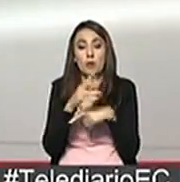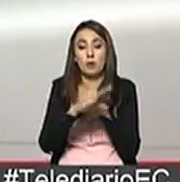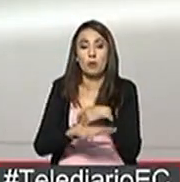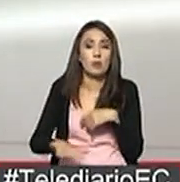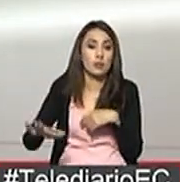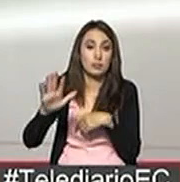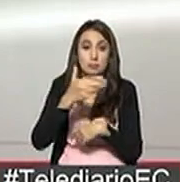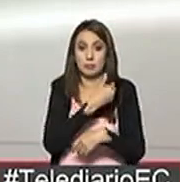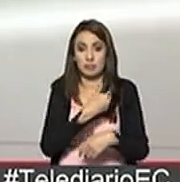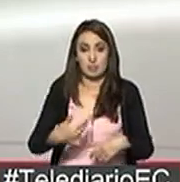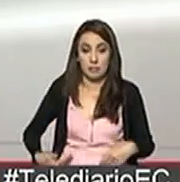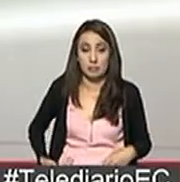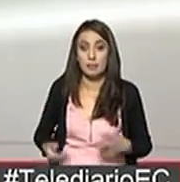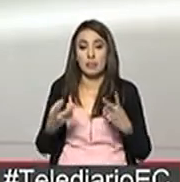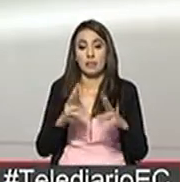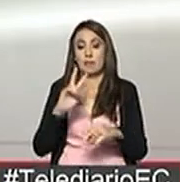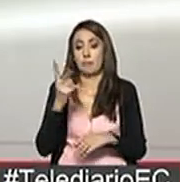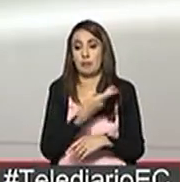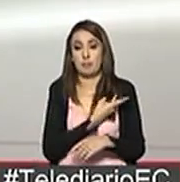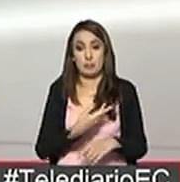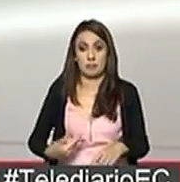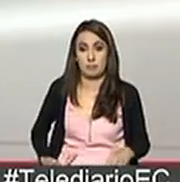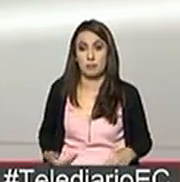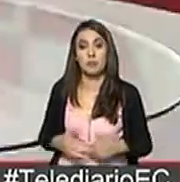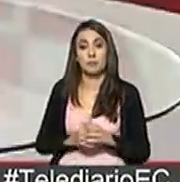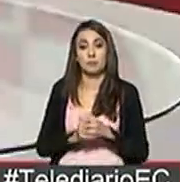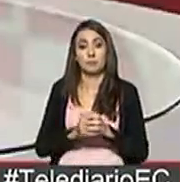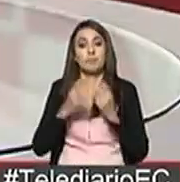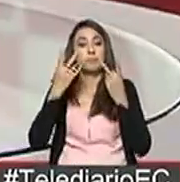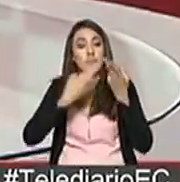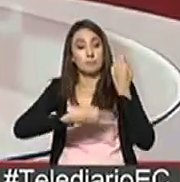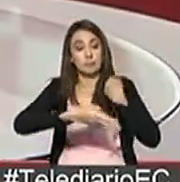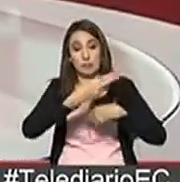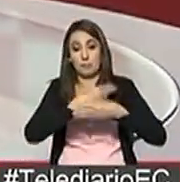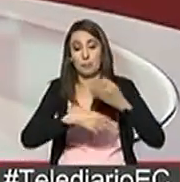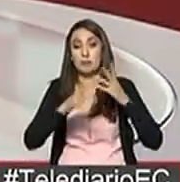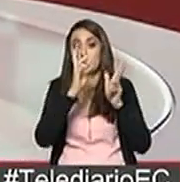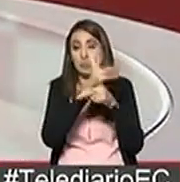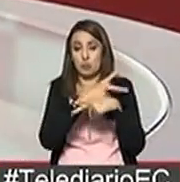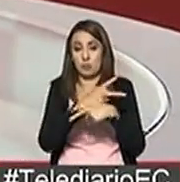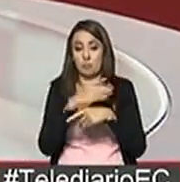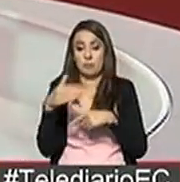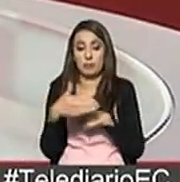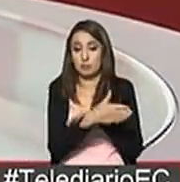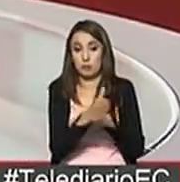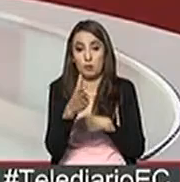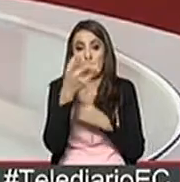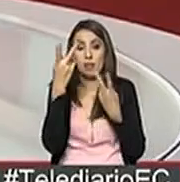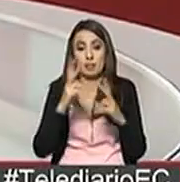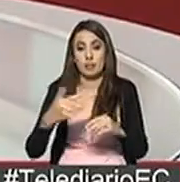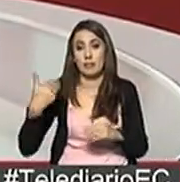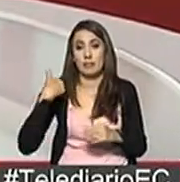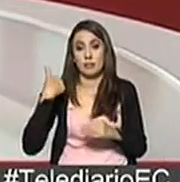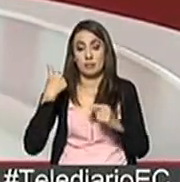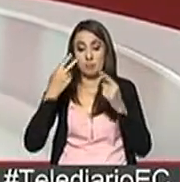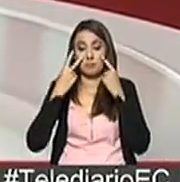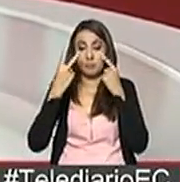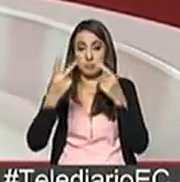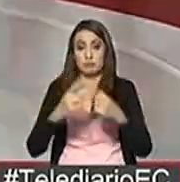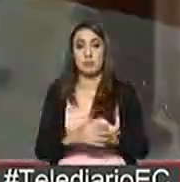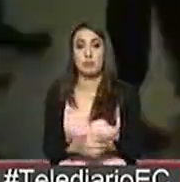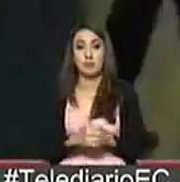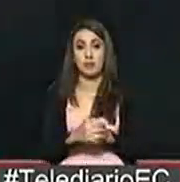de la República y el ministro de Producción, Comercio Exterior, Inversiones y Pesca, Iván Ontaneda. Tenemos ya ahí las imágenes.